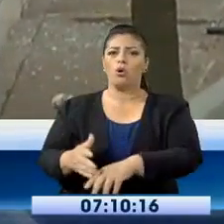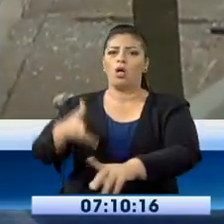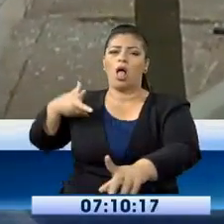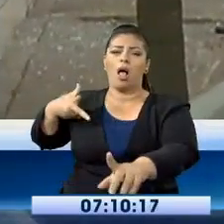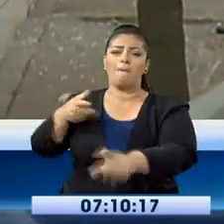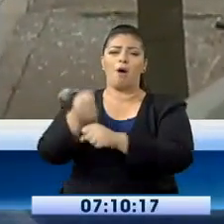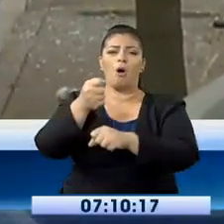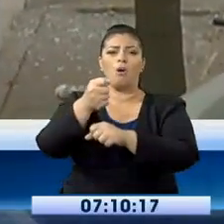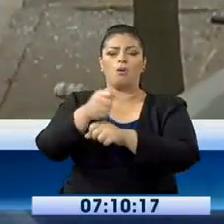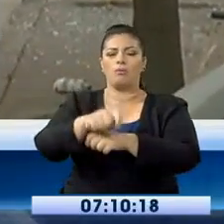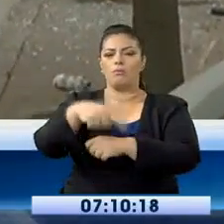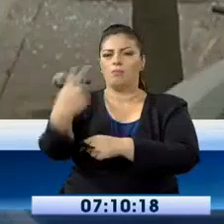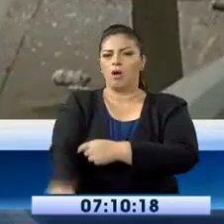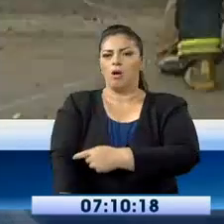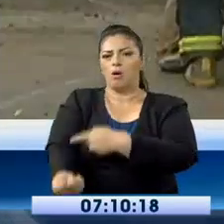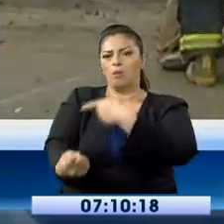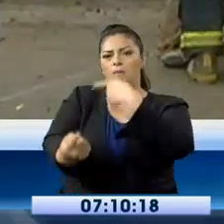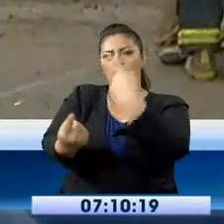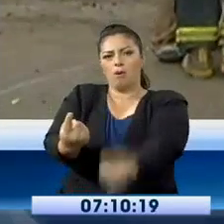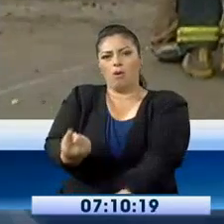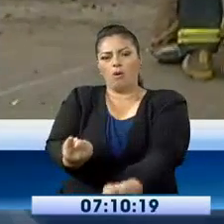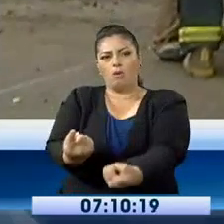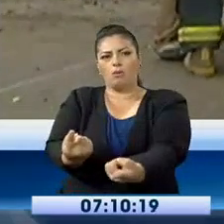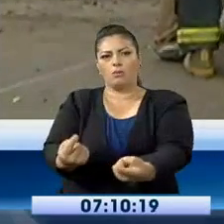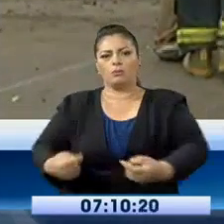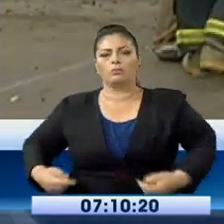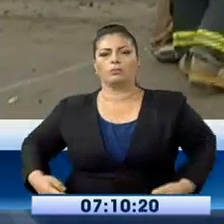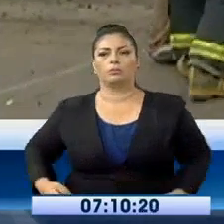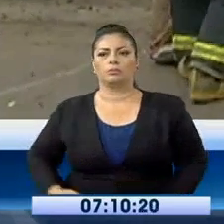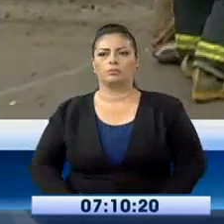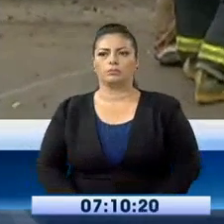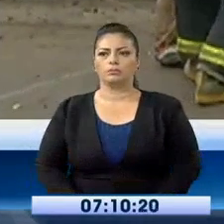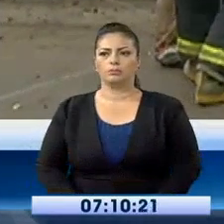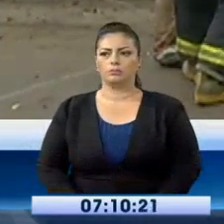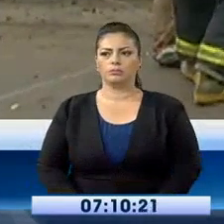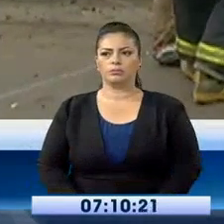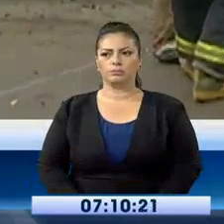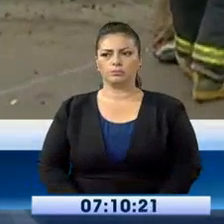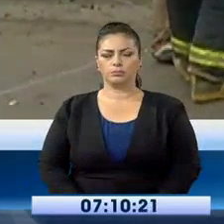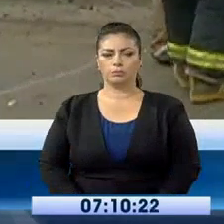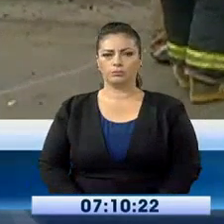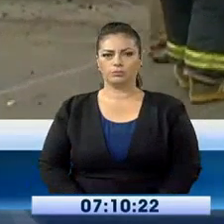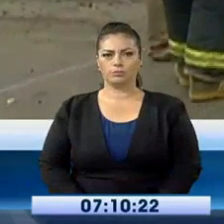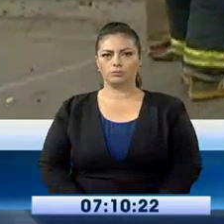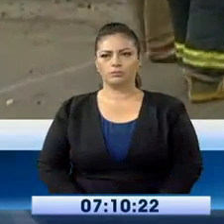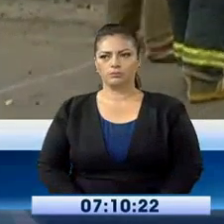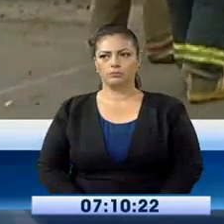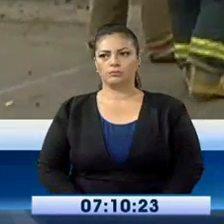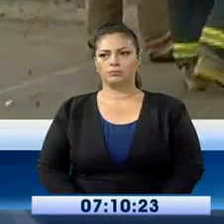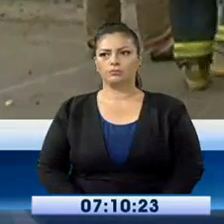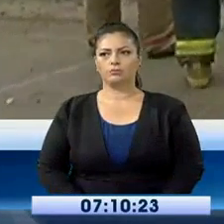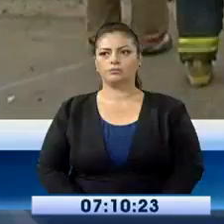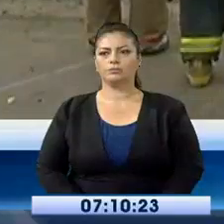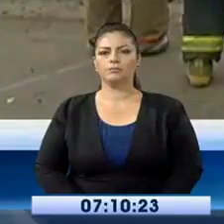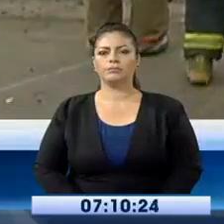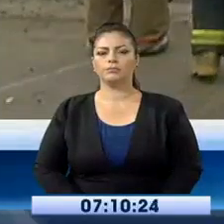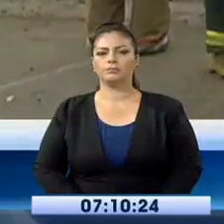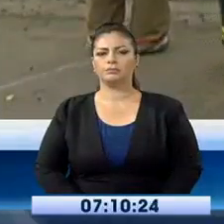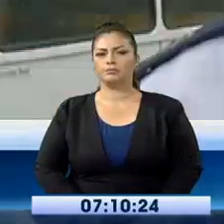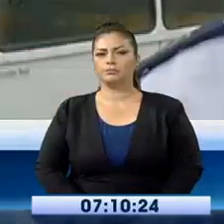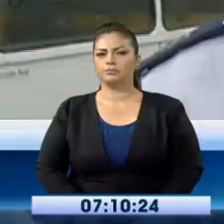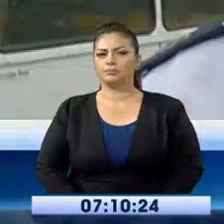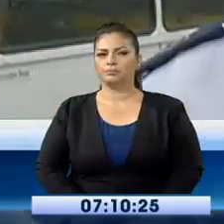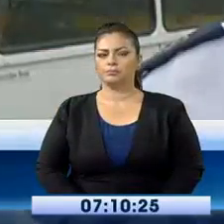Narcisa de Jesús. Se presume que ha venido a una velocidad no prudencial para que haya esta clase